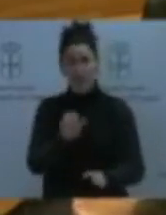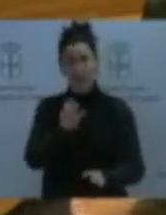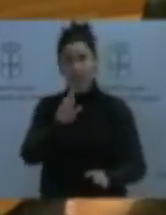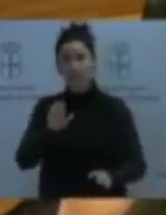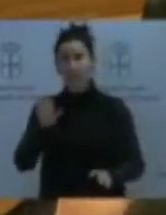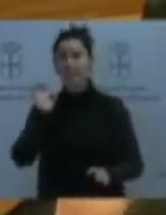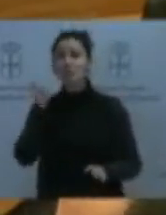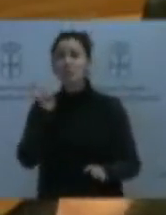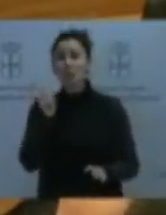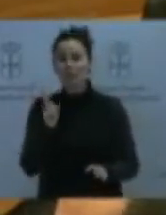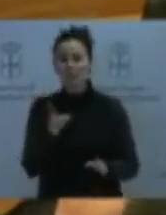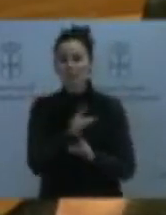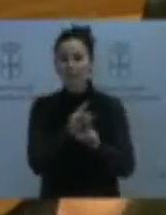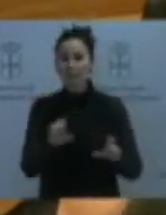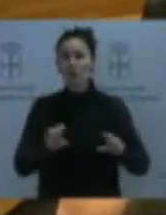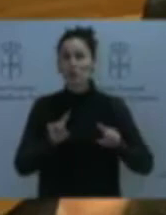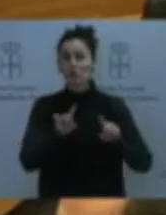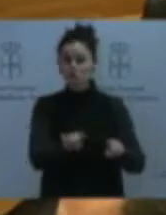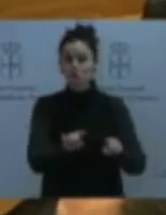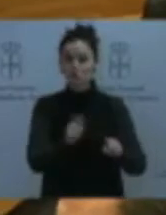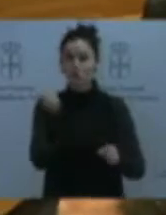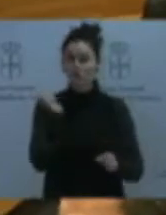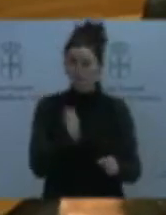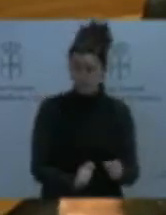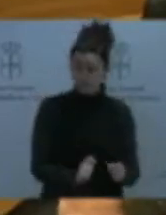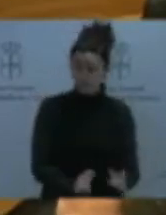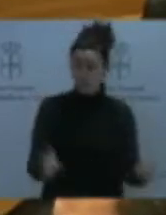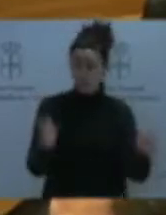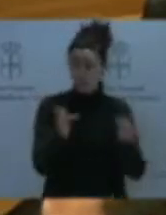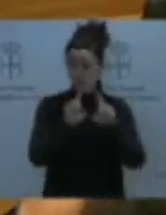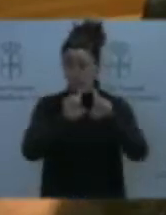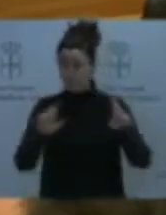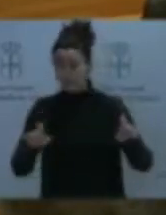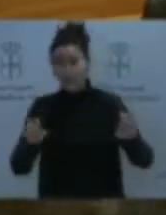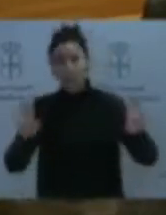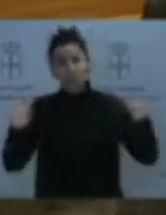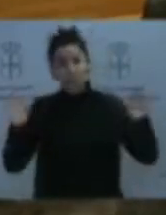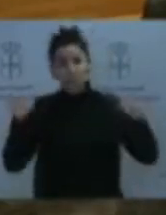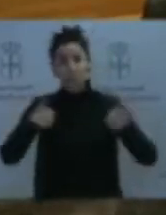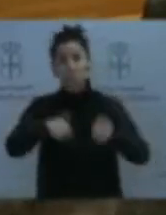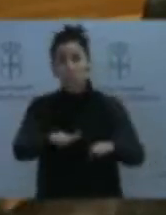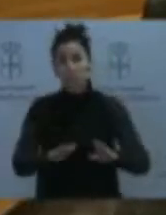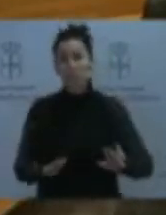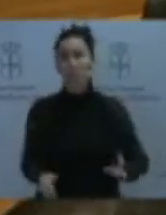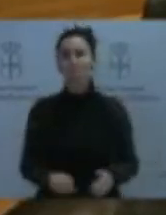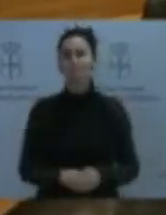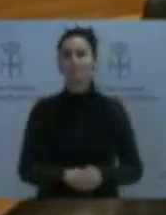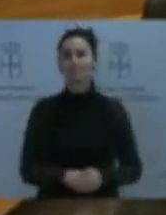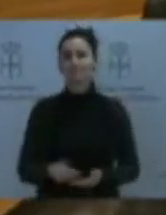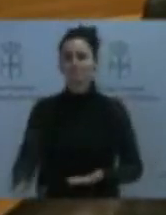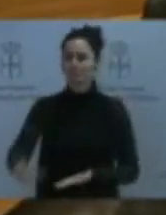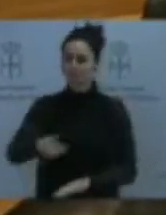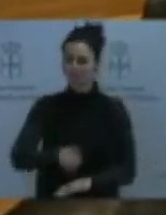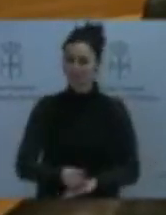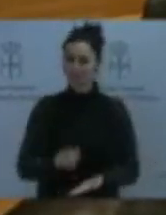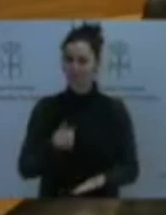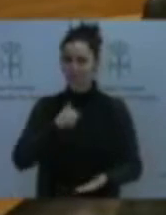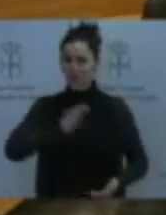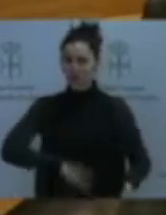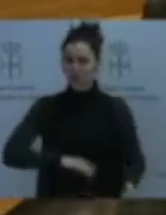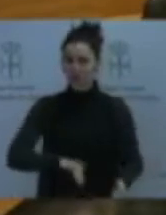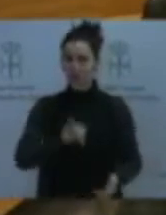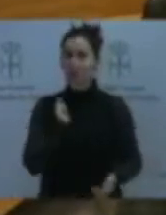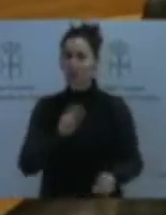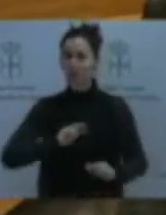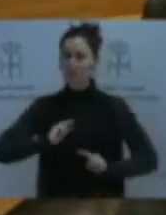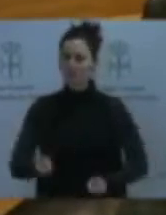entre los propios trabajadores y la empresa. Por tanto, pídame usted aquello que pueda hacer. Y si lo que me está pidiendo es que para un